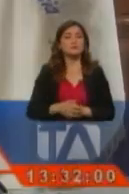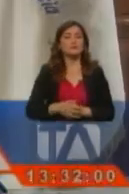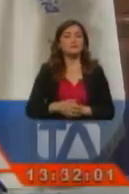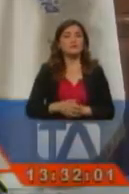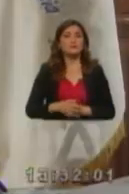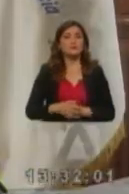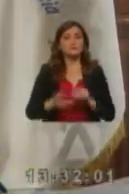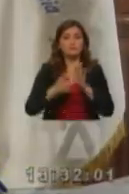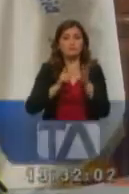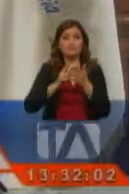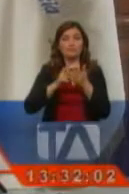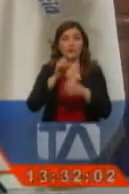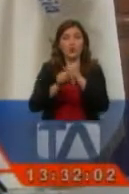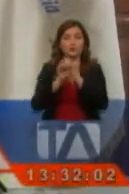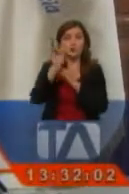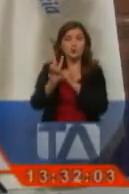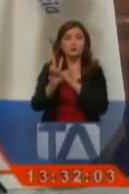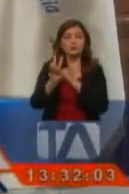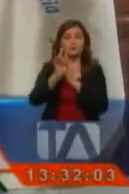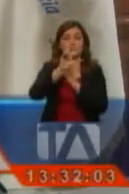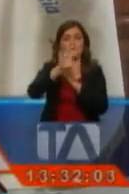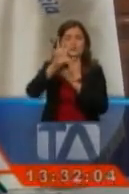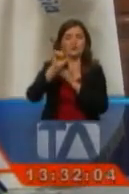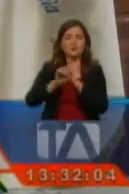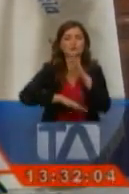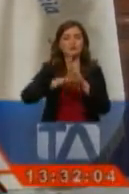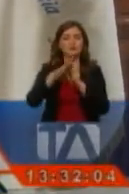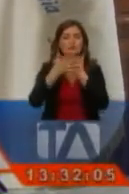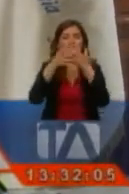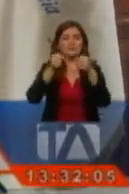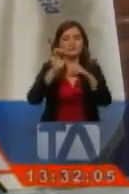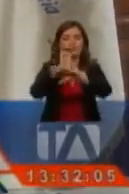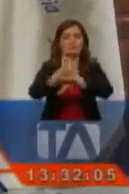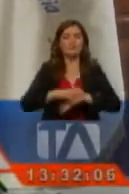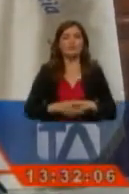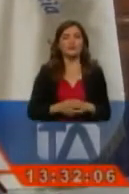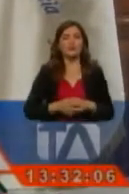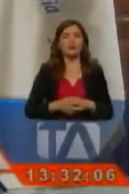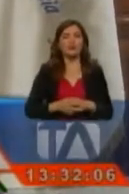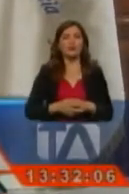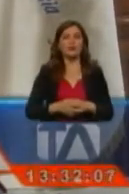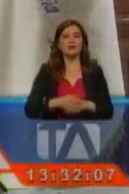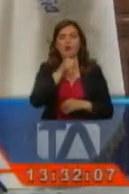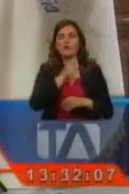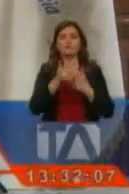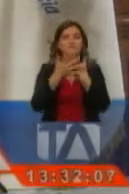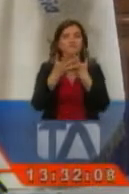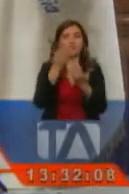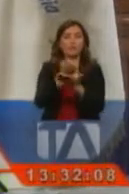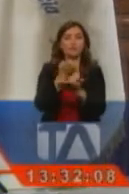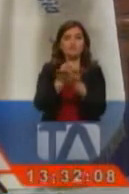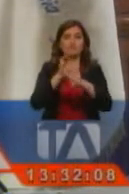penitenciario. Significa que en 2 años más tendremos 35.000 presos en el Ecuador. Y eso no va a soportar ni la